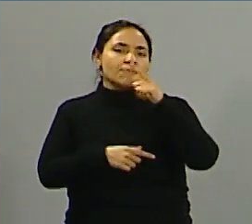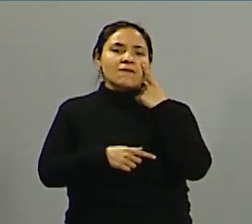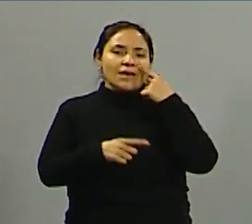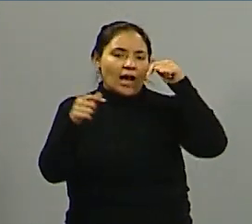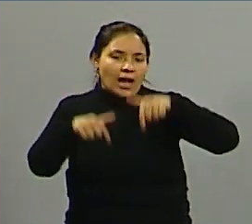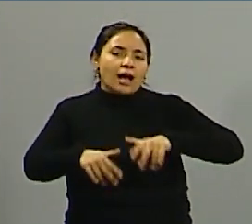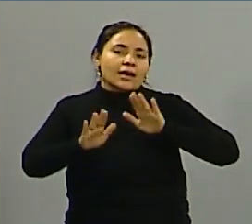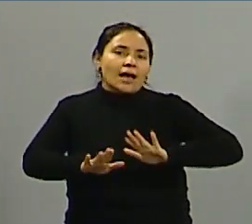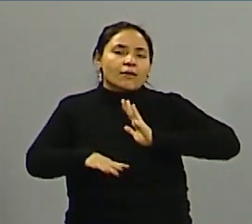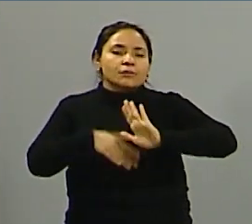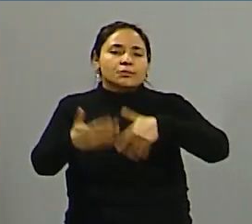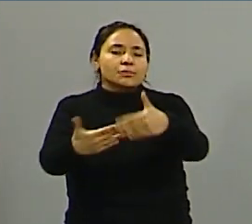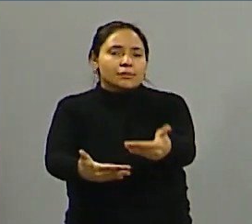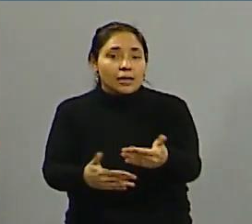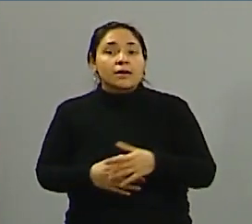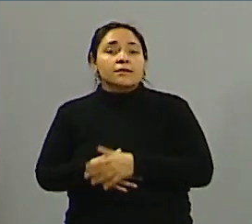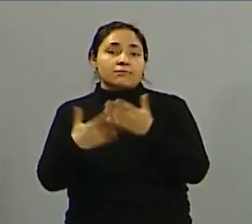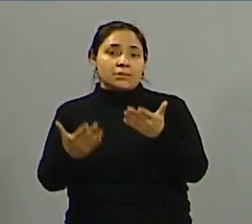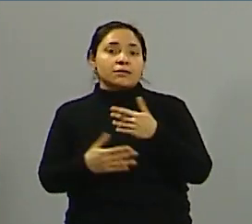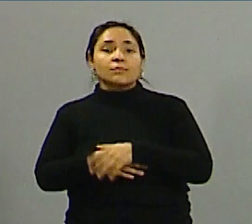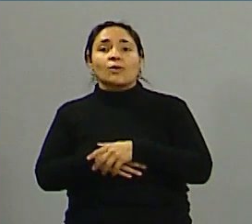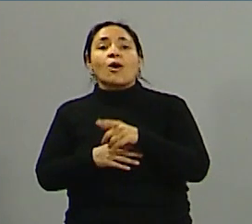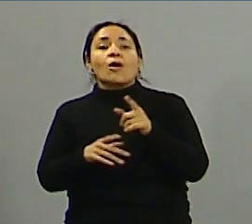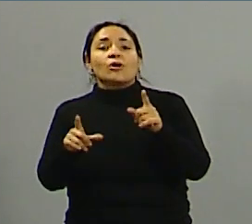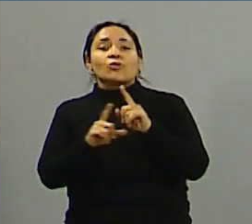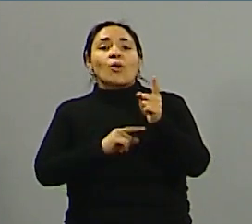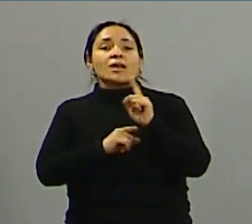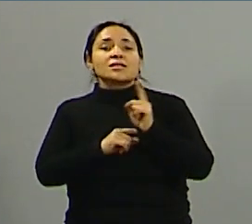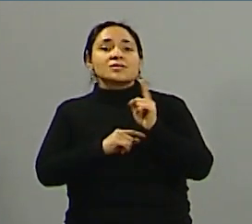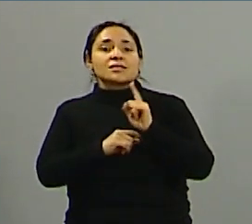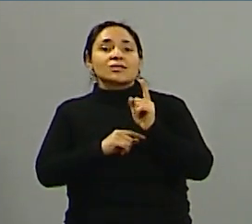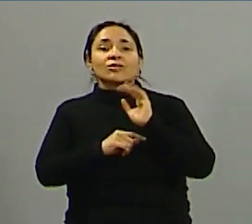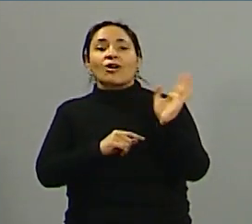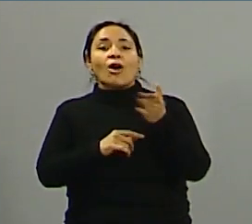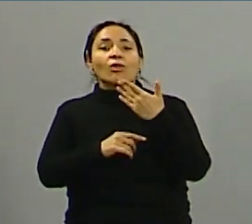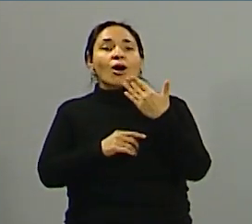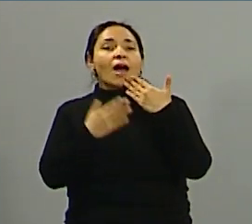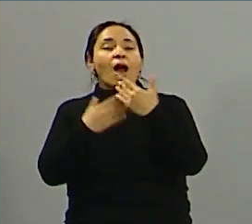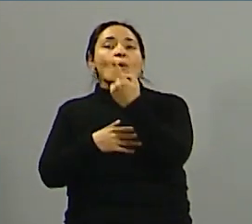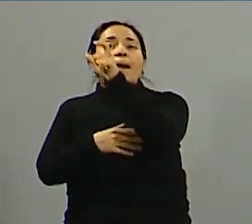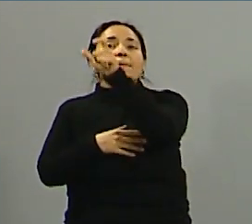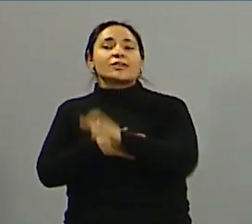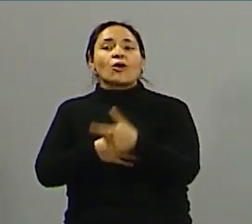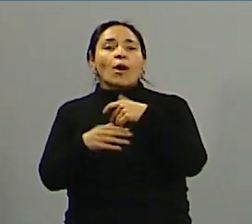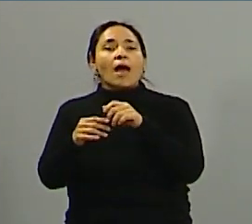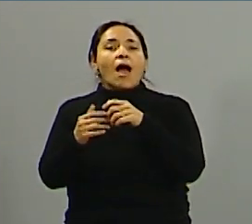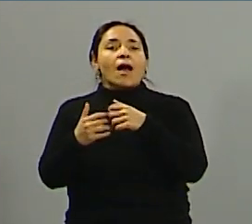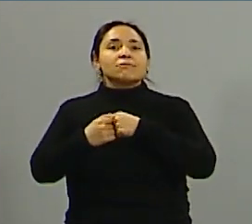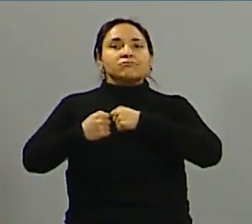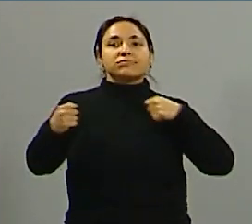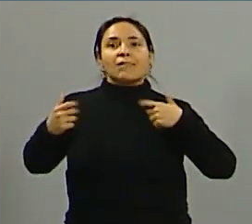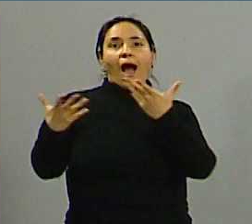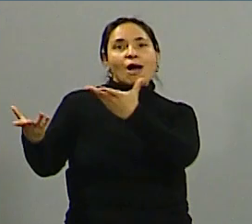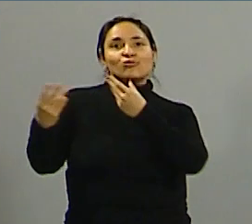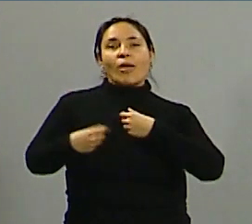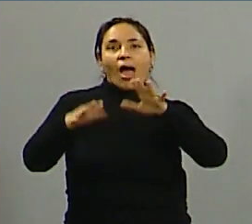pretender que nadie con una capa de superhéroe nos venga a solucionar la vida, ¿no? Tal Es cual. empezar a ver cada uno desde nuestro